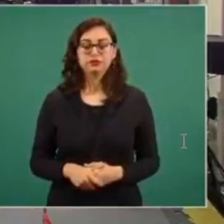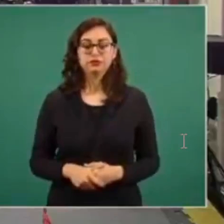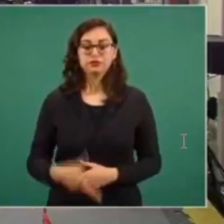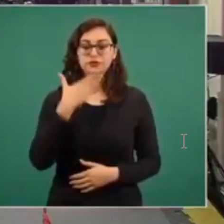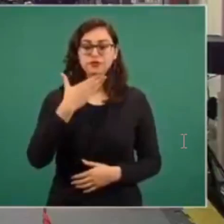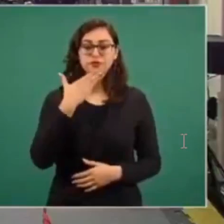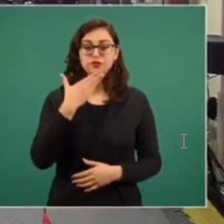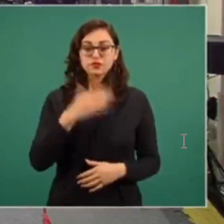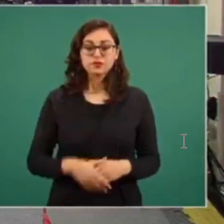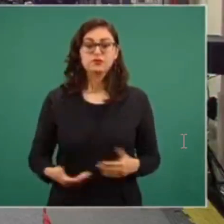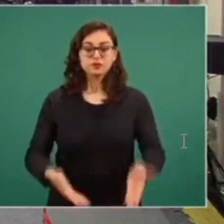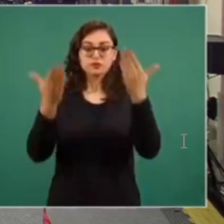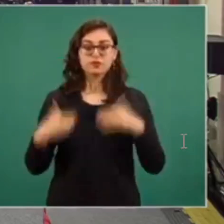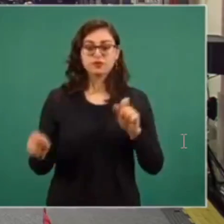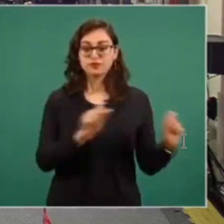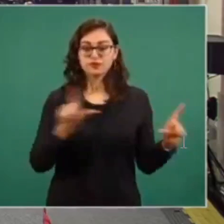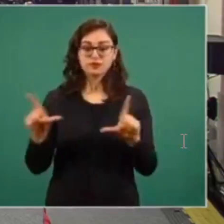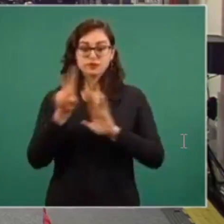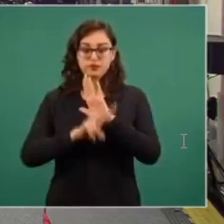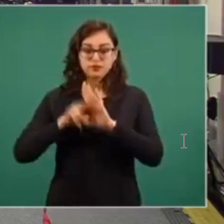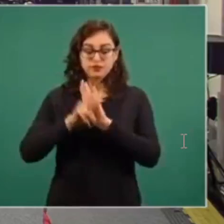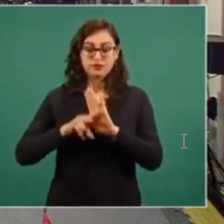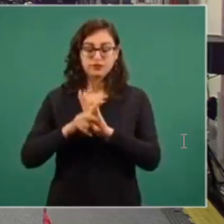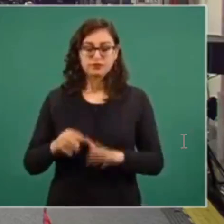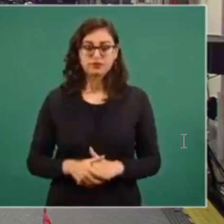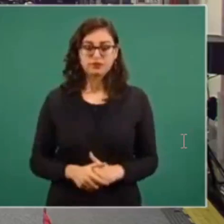Muy bien, pues vamos a ver los videos, si les parece.